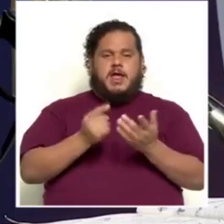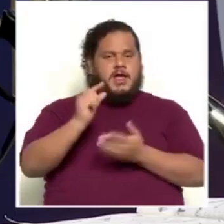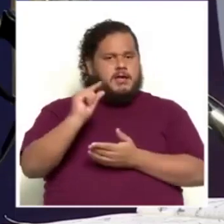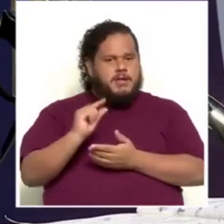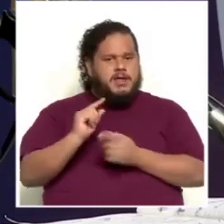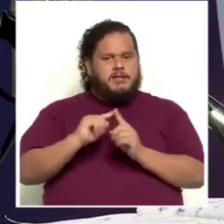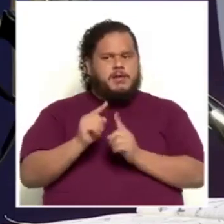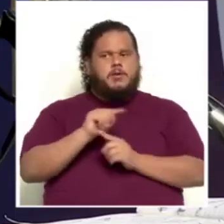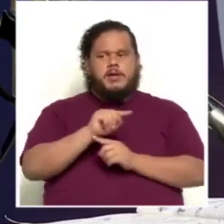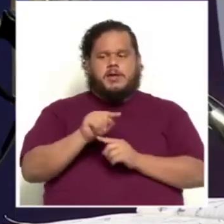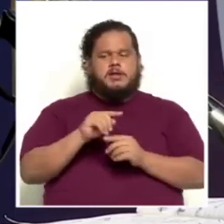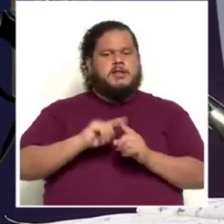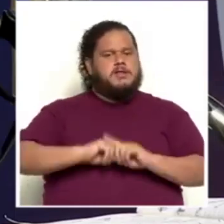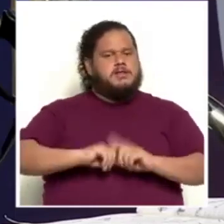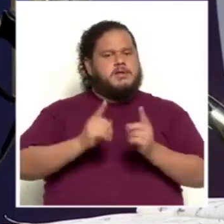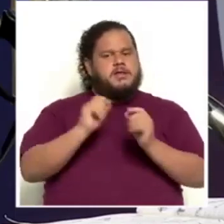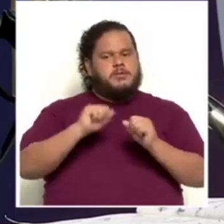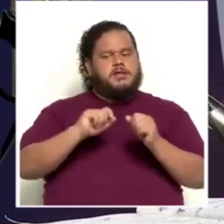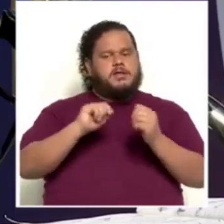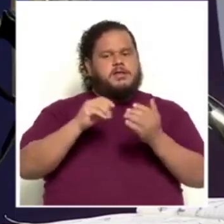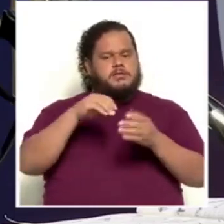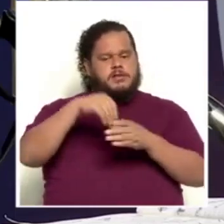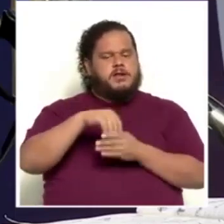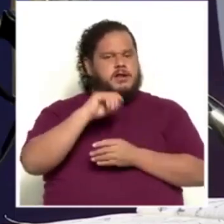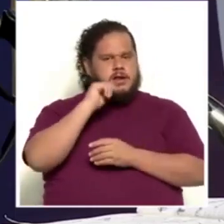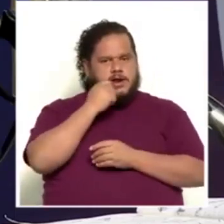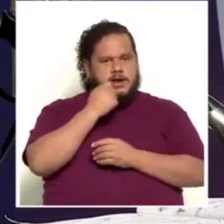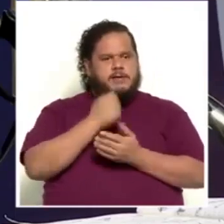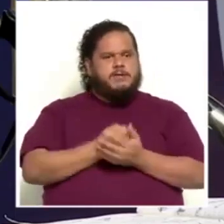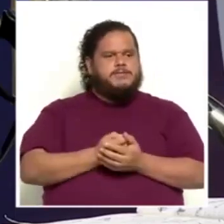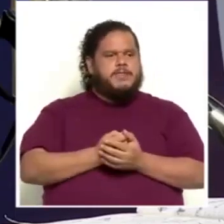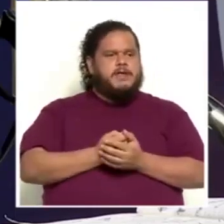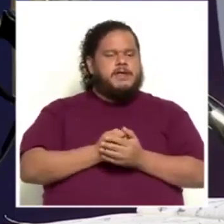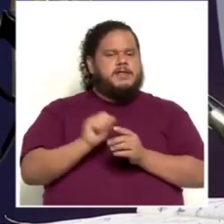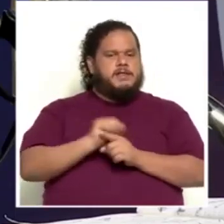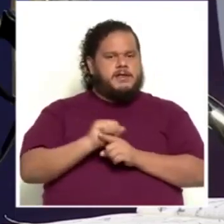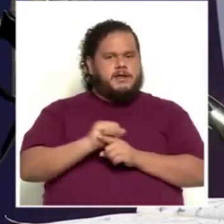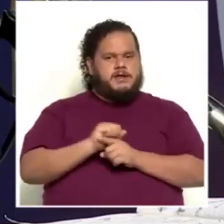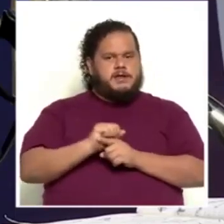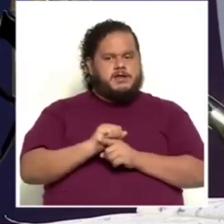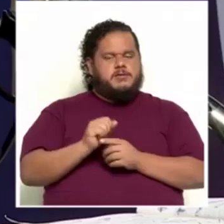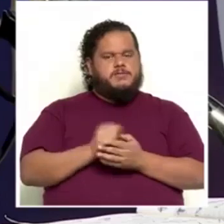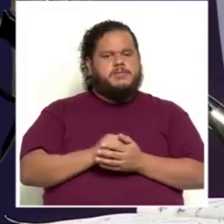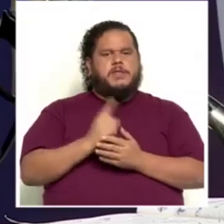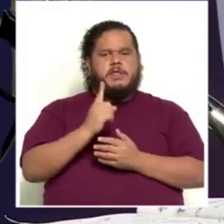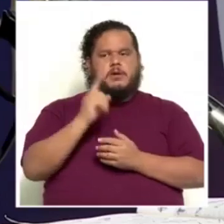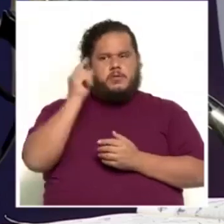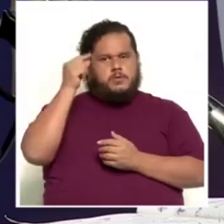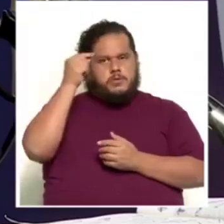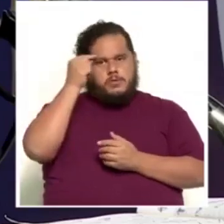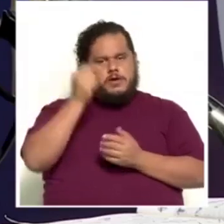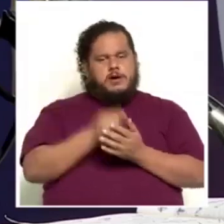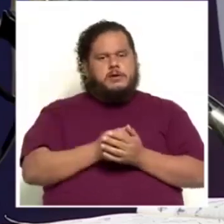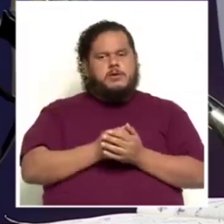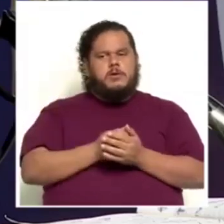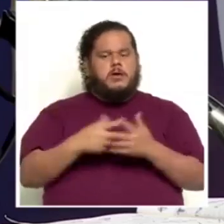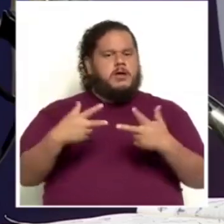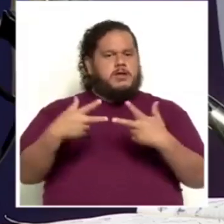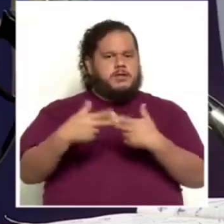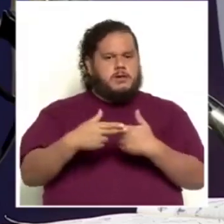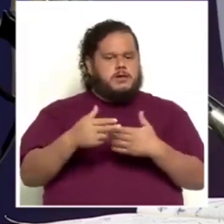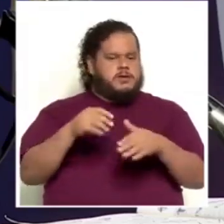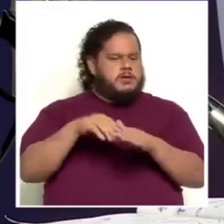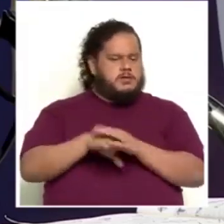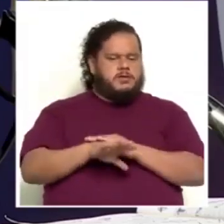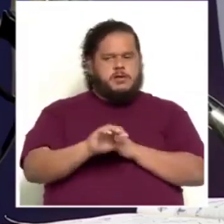esas diferencias puede estar también la clave eventual del ejercicio de un gobierno de corte.